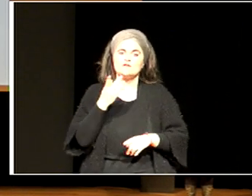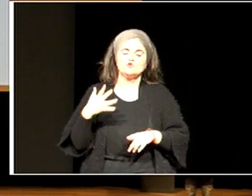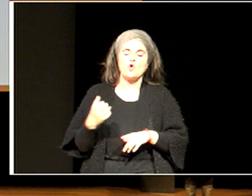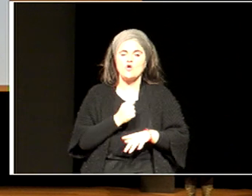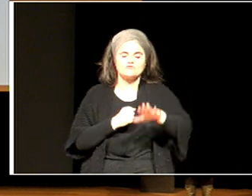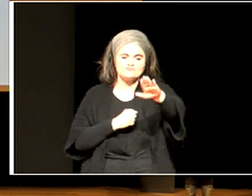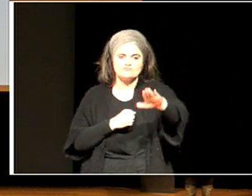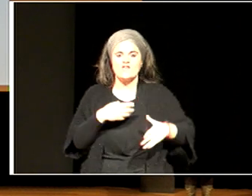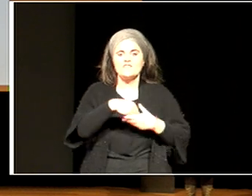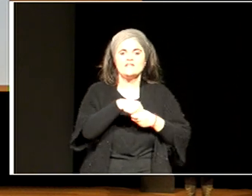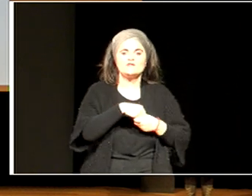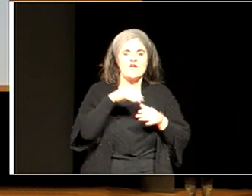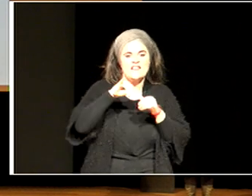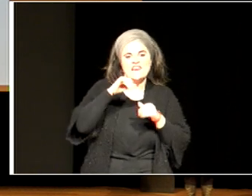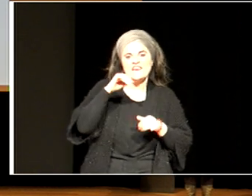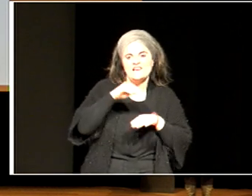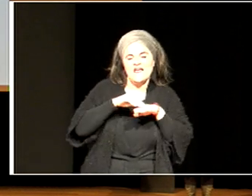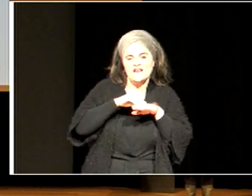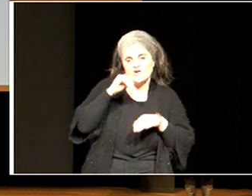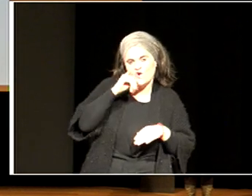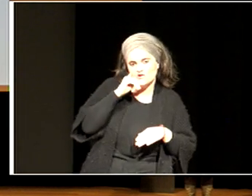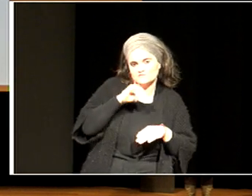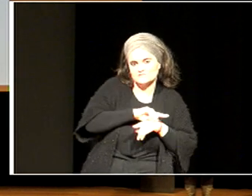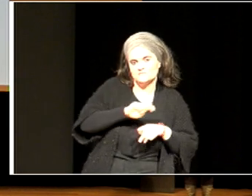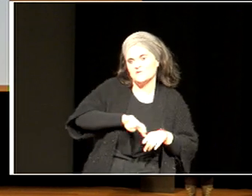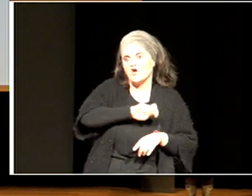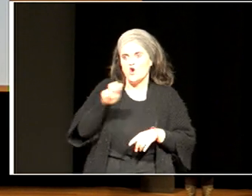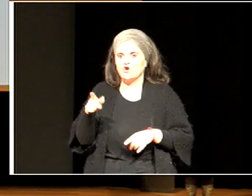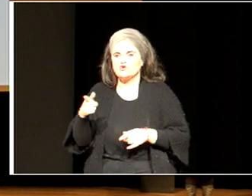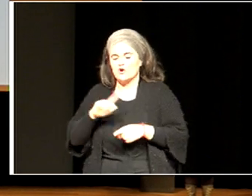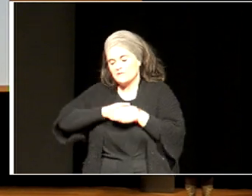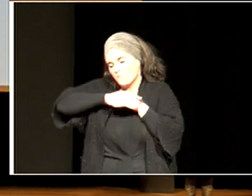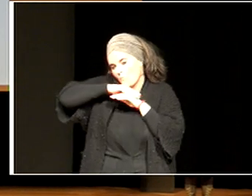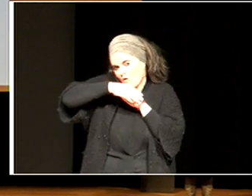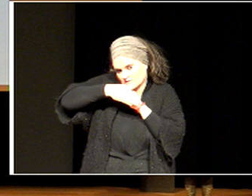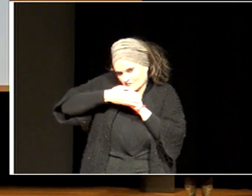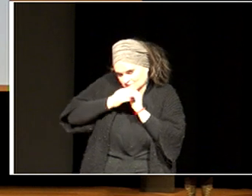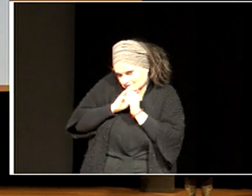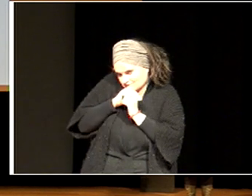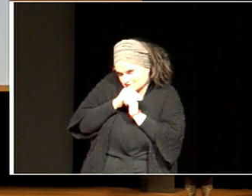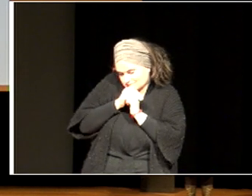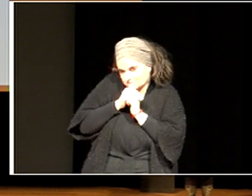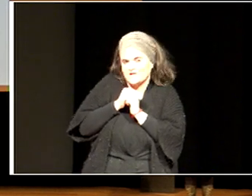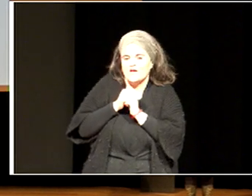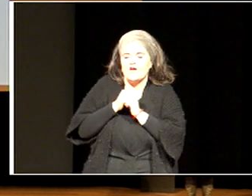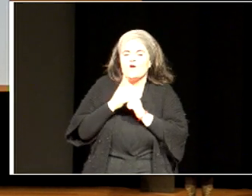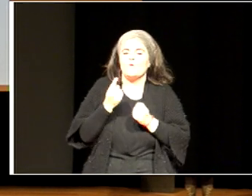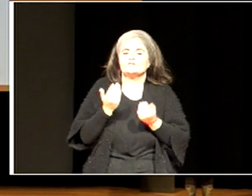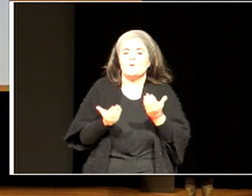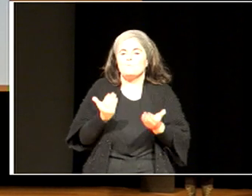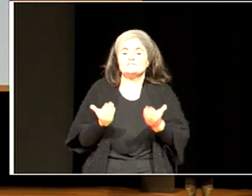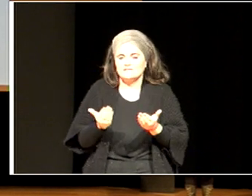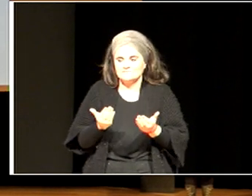y se comen los de la fila de aiac que van en papel albal cuánto pesa marisa no la